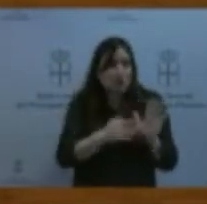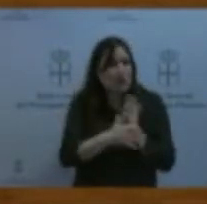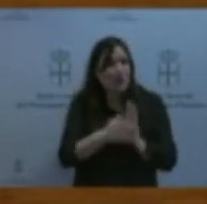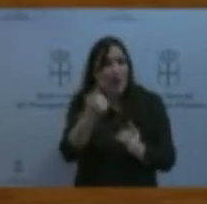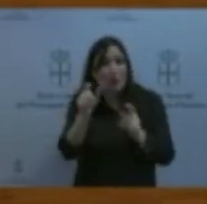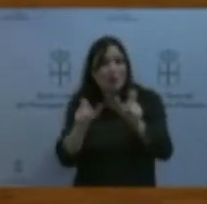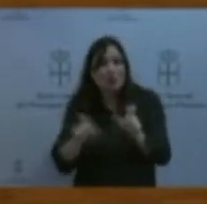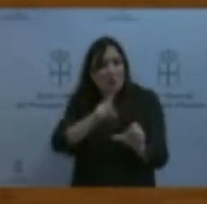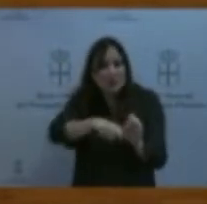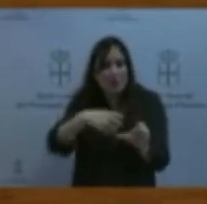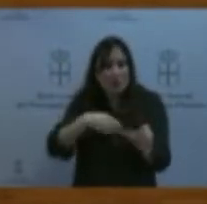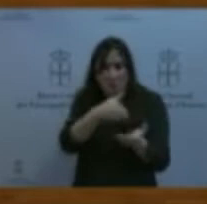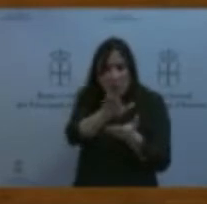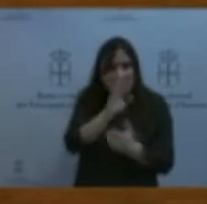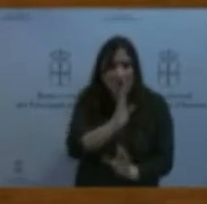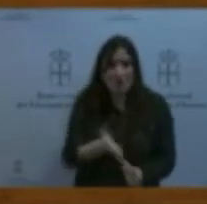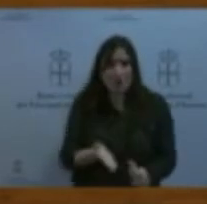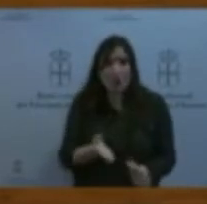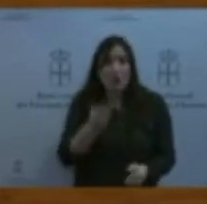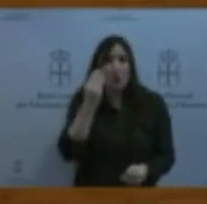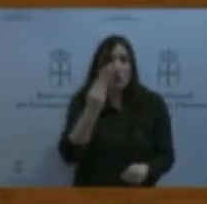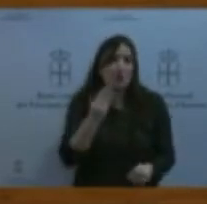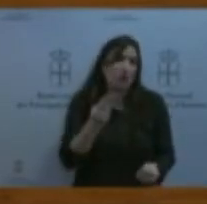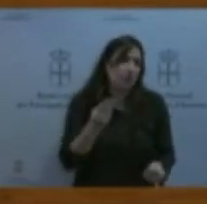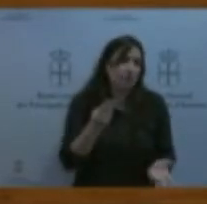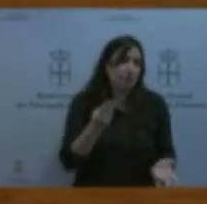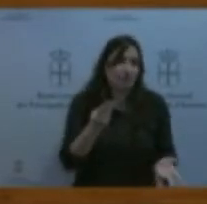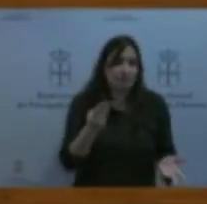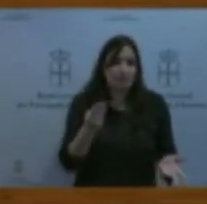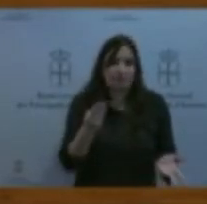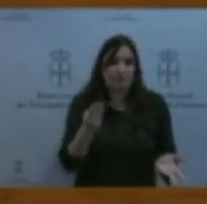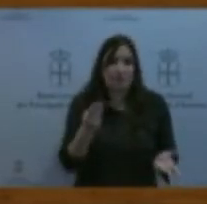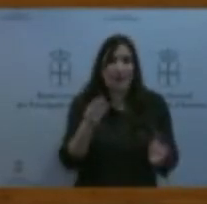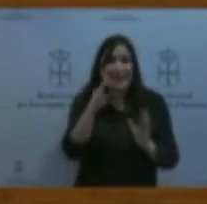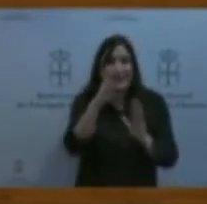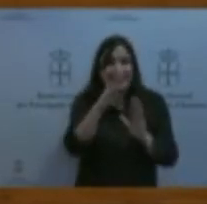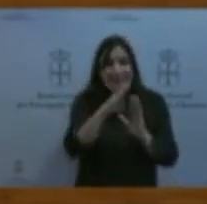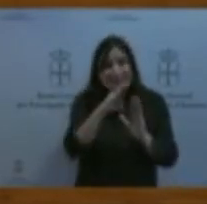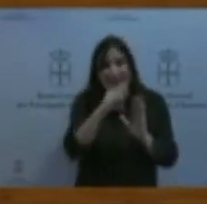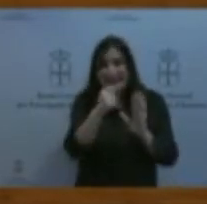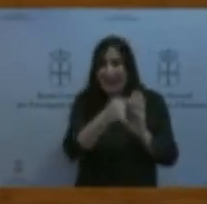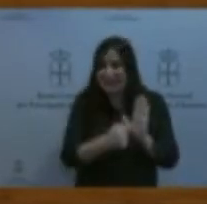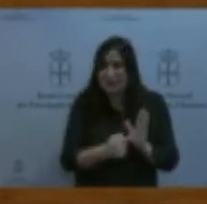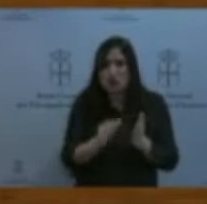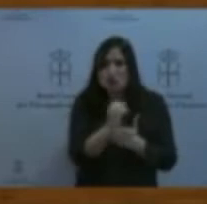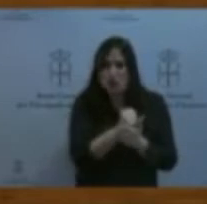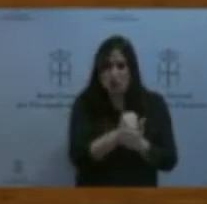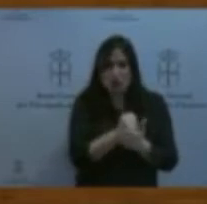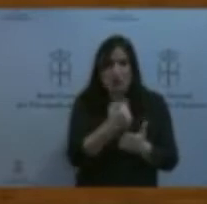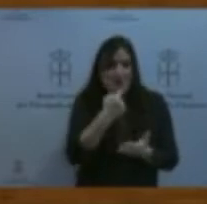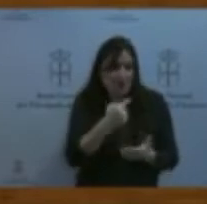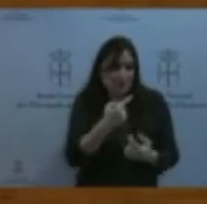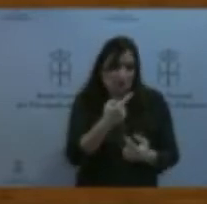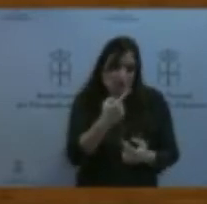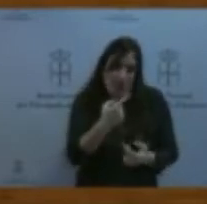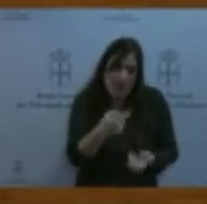necesario entrar en todos los requisitos que ustedes mencionan en esa resolución y que, a nuestro juicio, dejan fuera